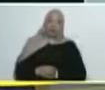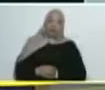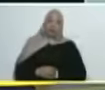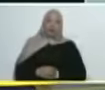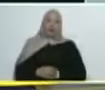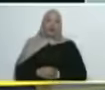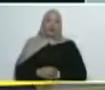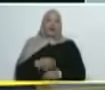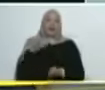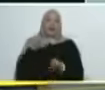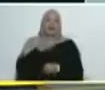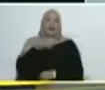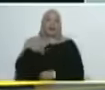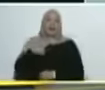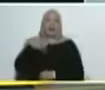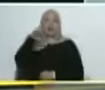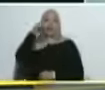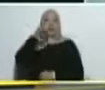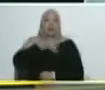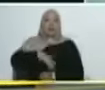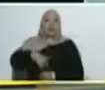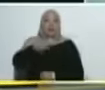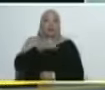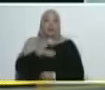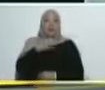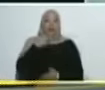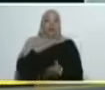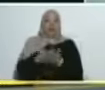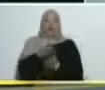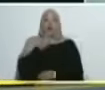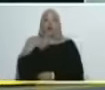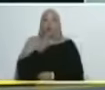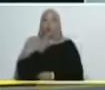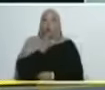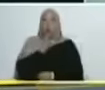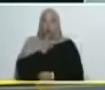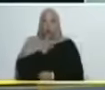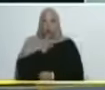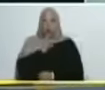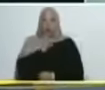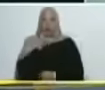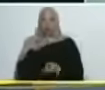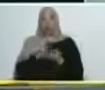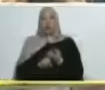Winston Vallenilla, de la generación de oro, y Marlene de Andrade, su esposa,